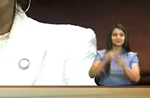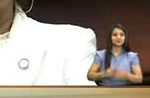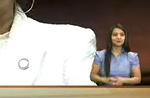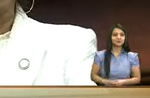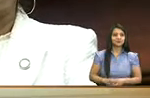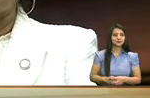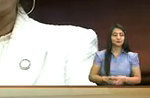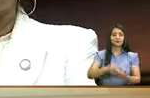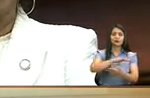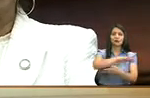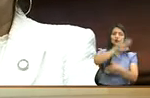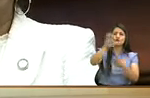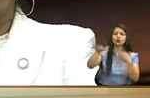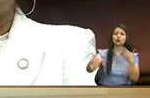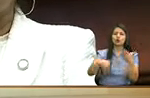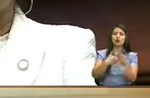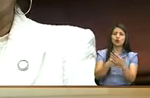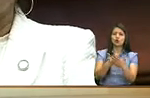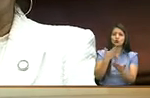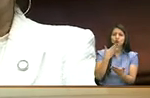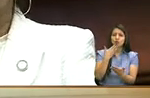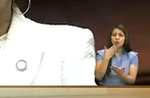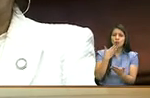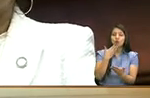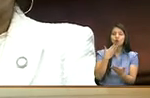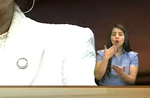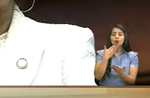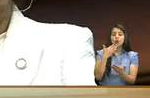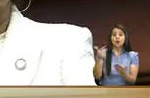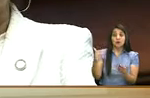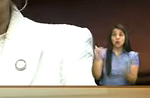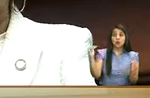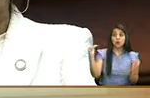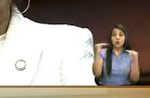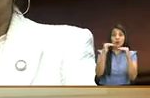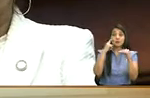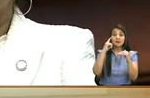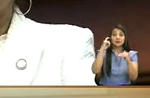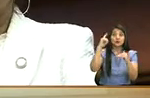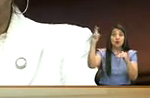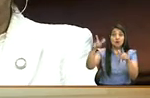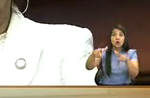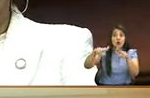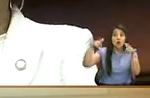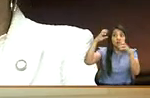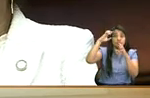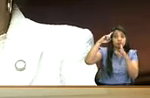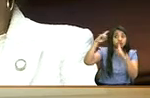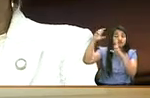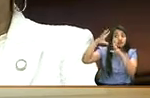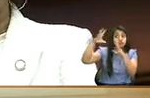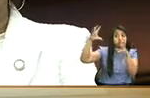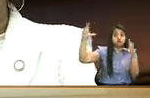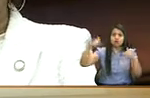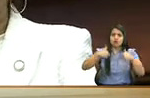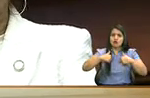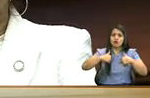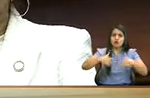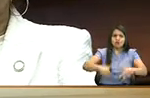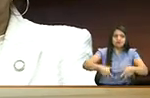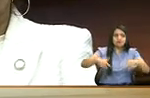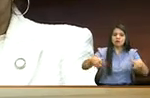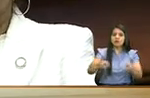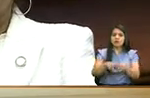Todos somos del tamaño de los sueños que nos animan, y ustedes son